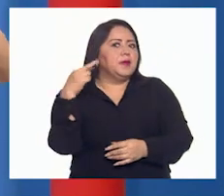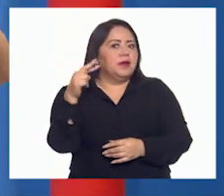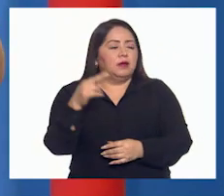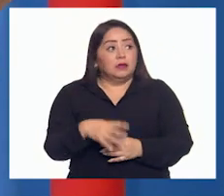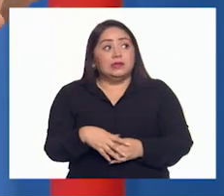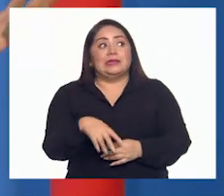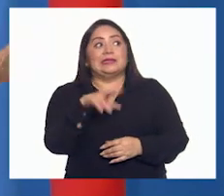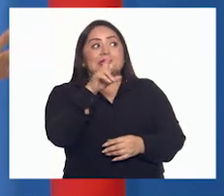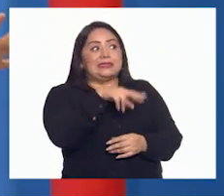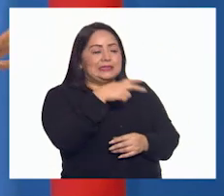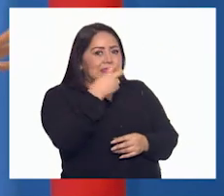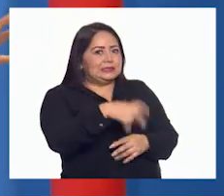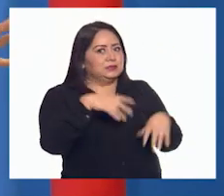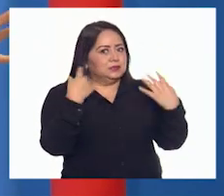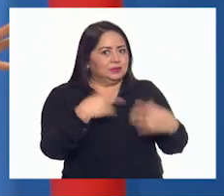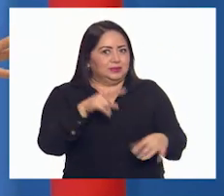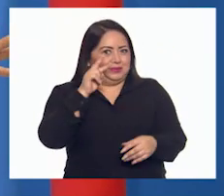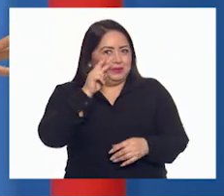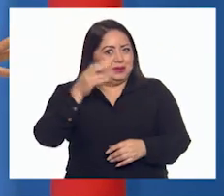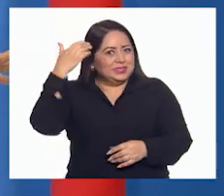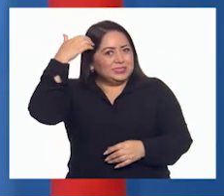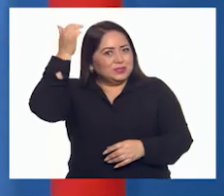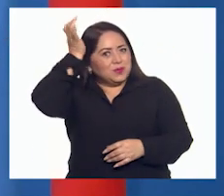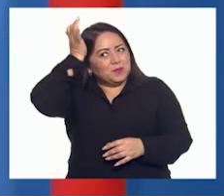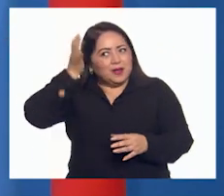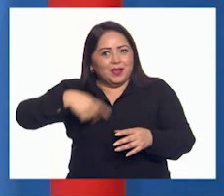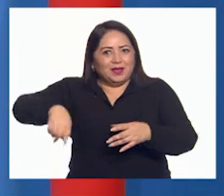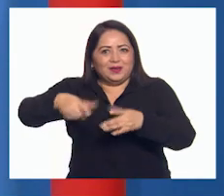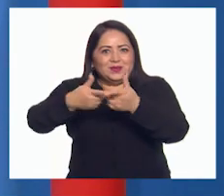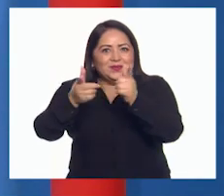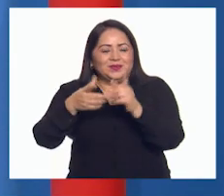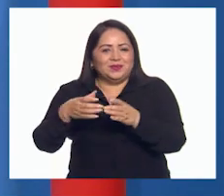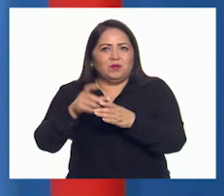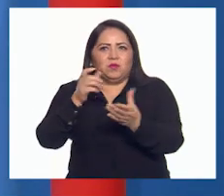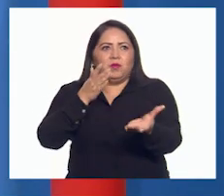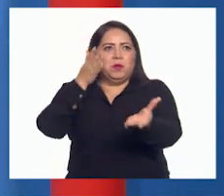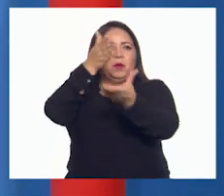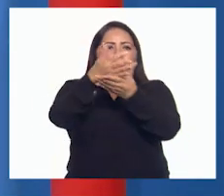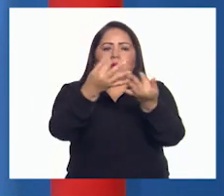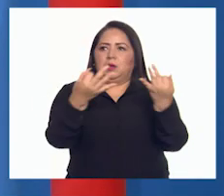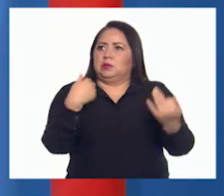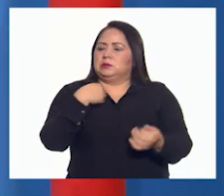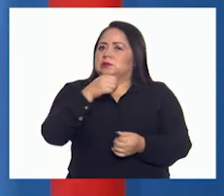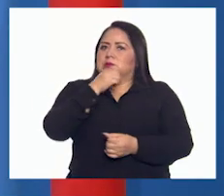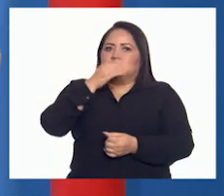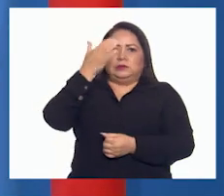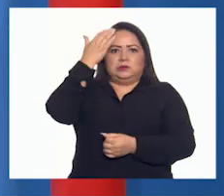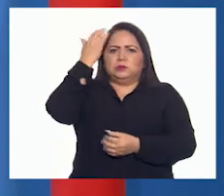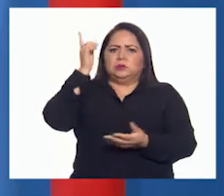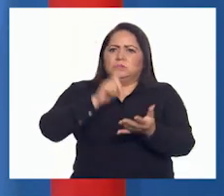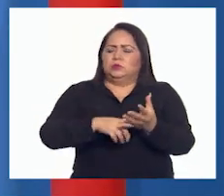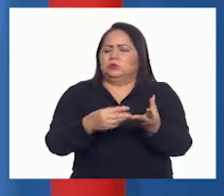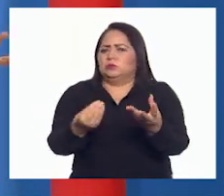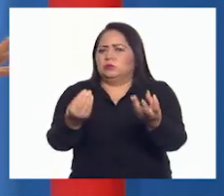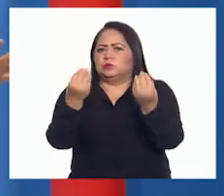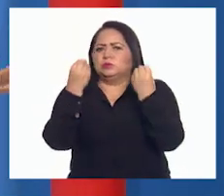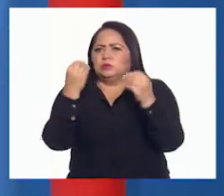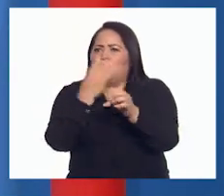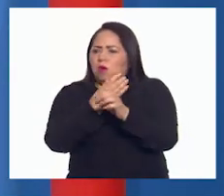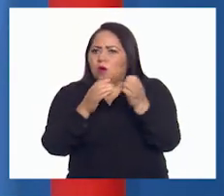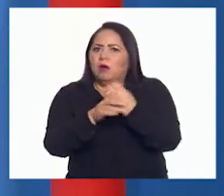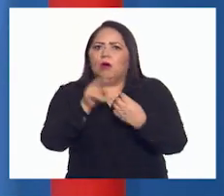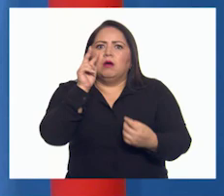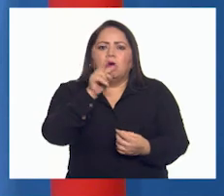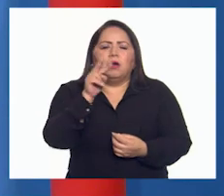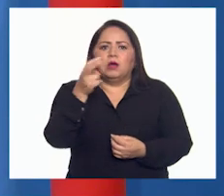la fascinación de la tripulación de Cristóbal Colón al llegar a tierras desconocidas, donde encontraron un sinfín de cosas